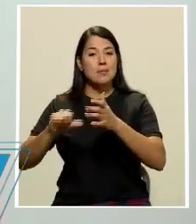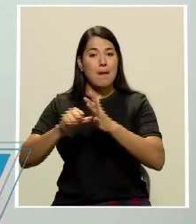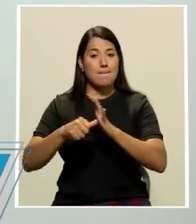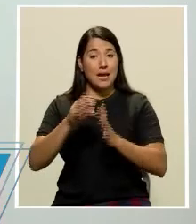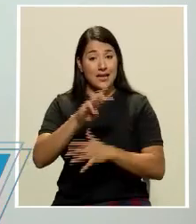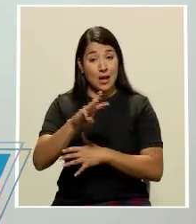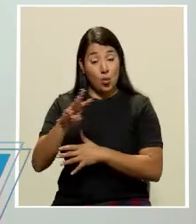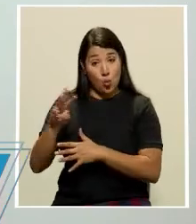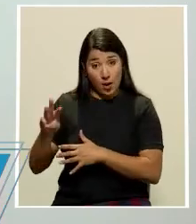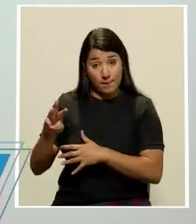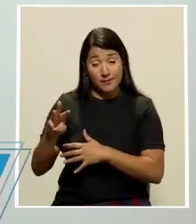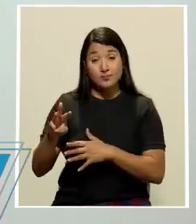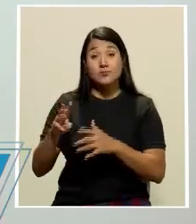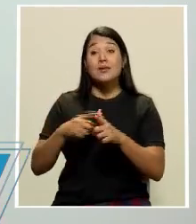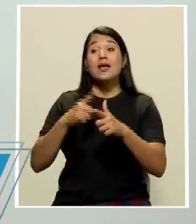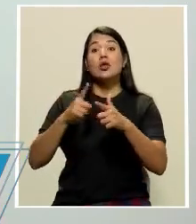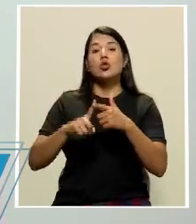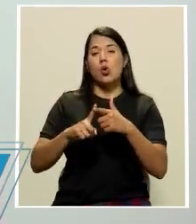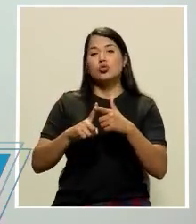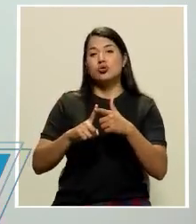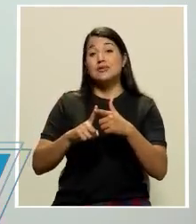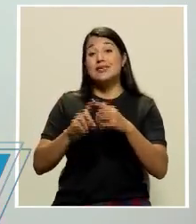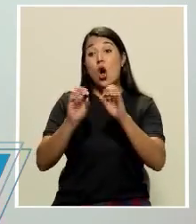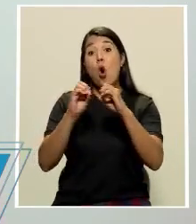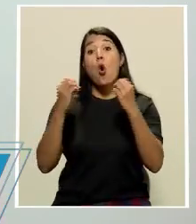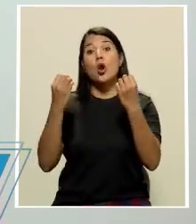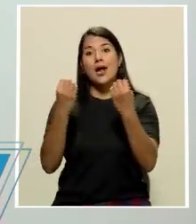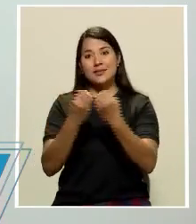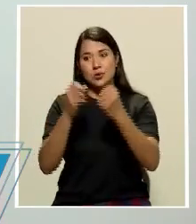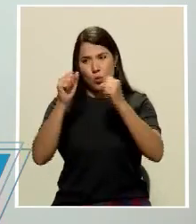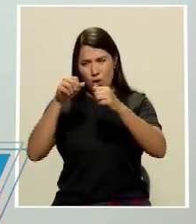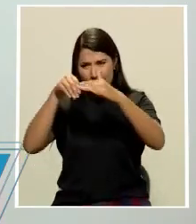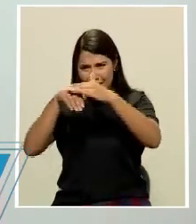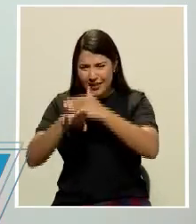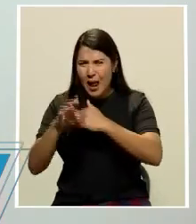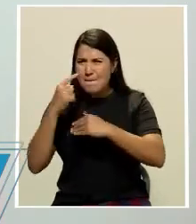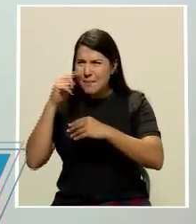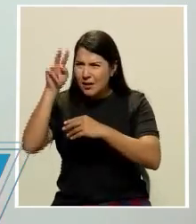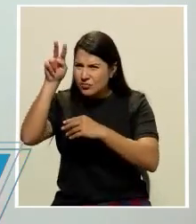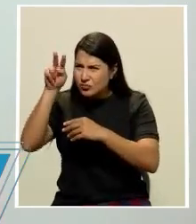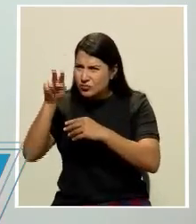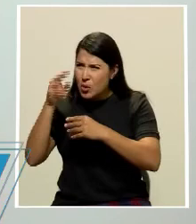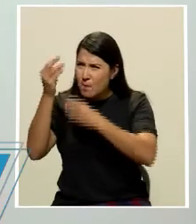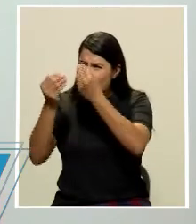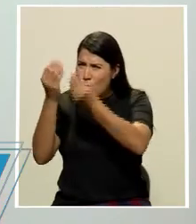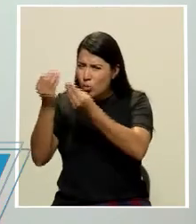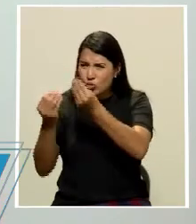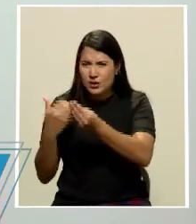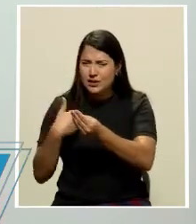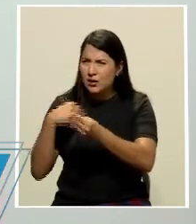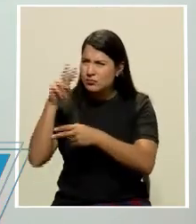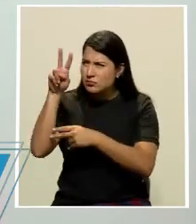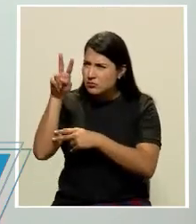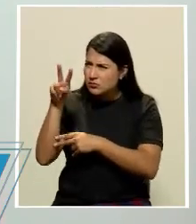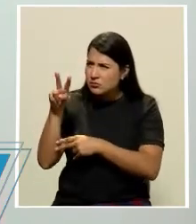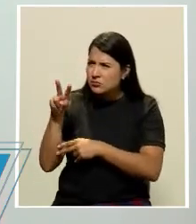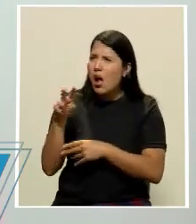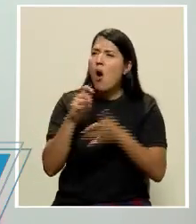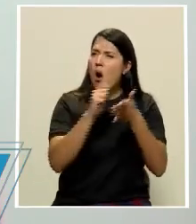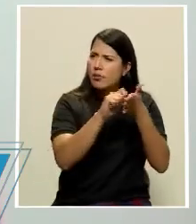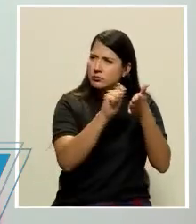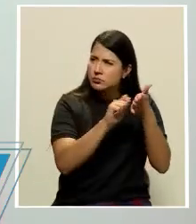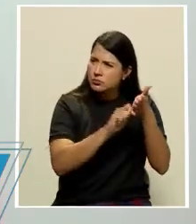pueden ingresar, ven el inventario que tenemos de cada uno de los artículos y con base en ese inventario realizan su